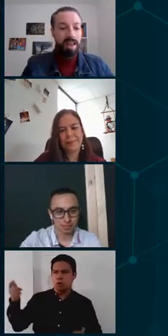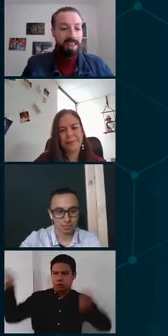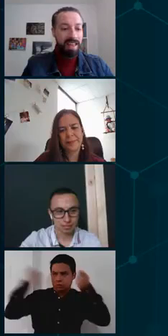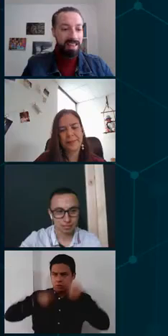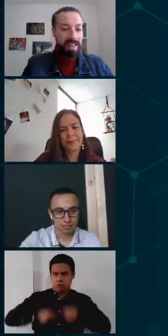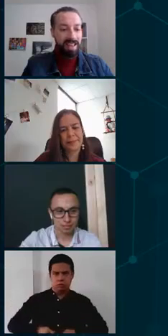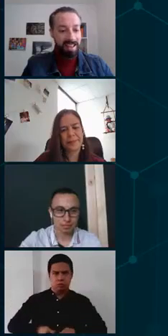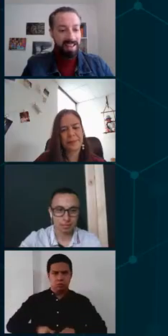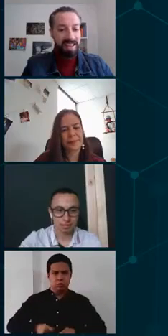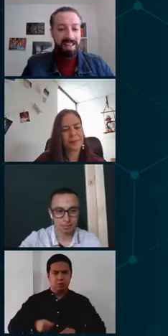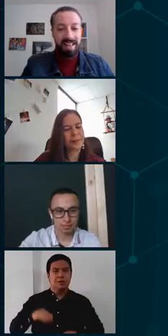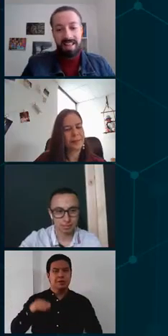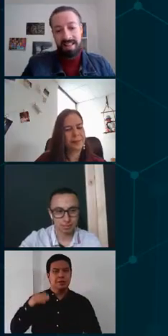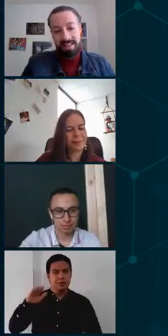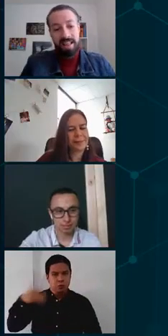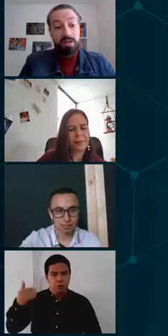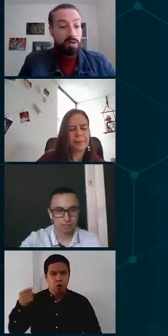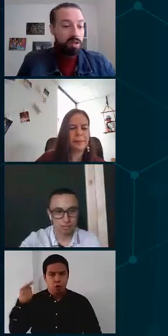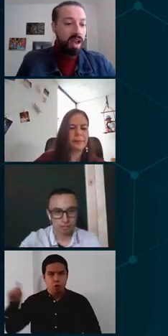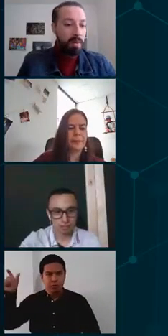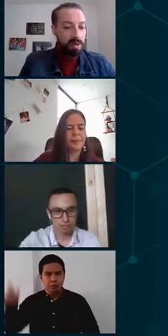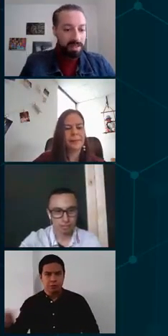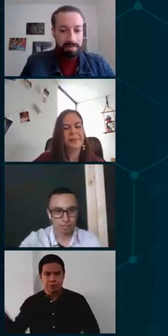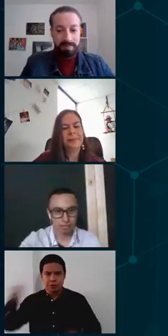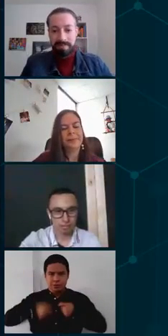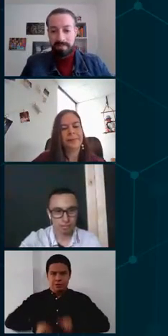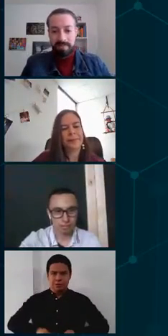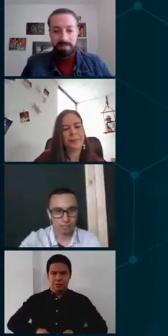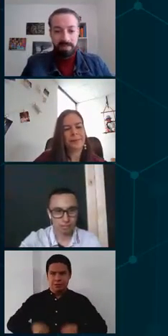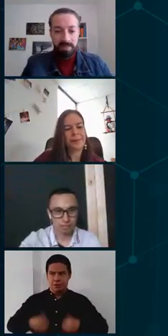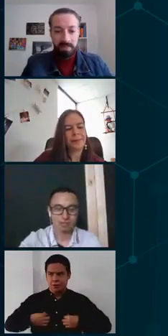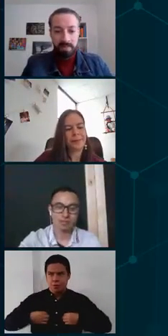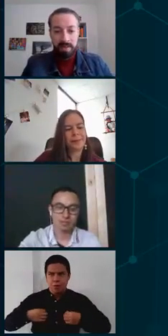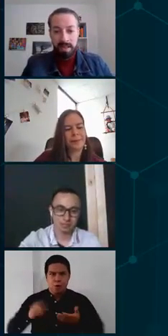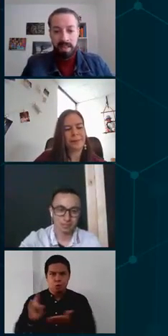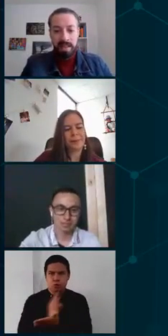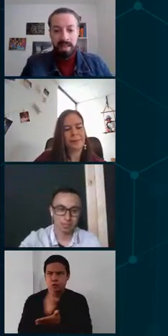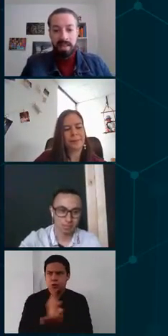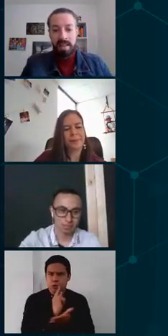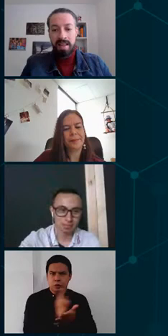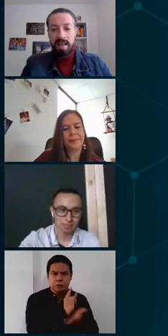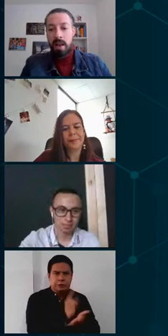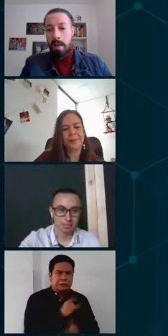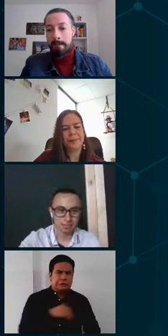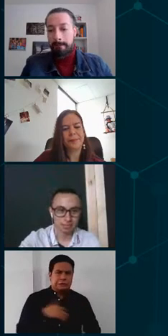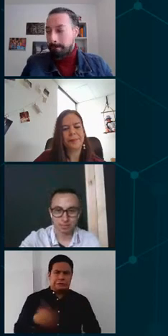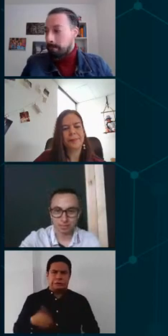da un poco de susto, digámoslo así.